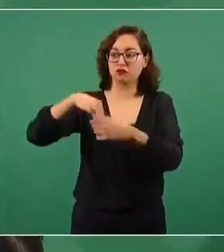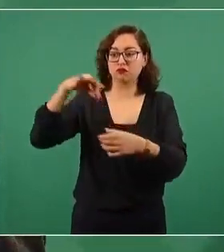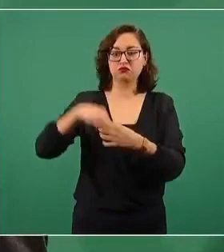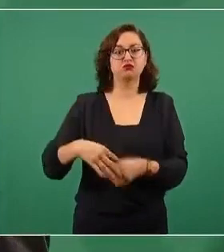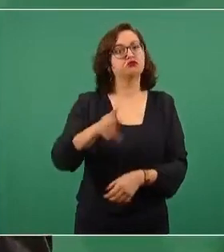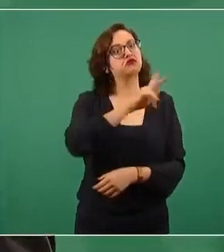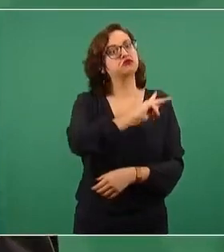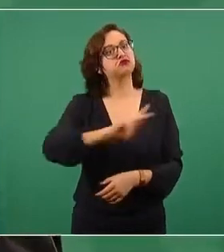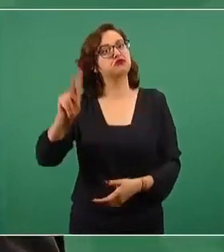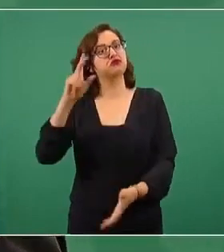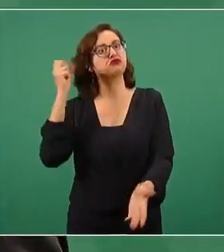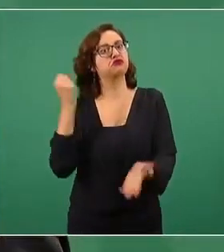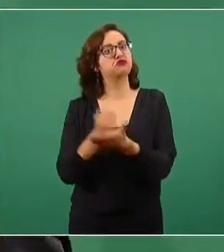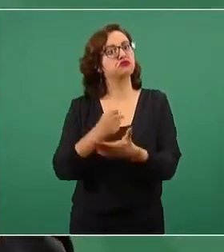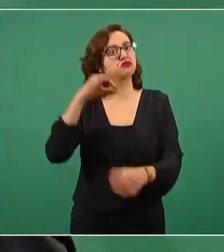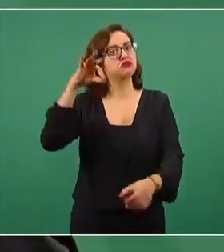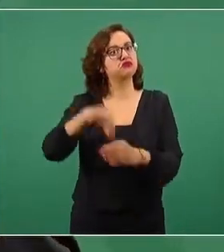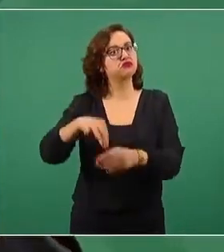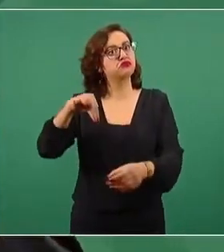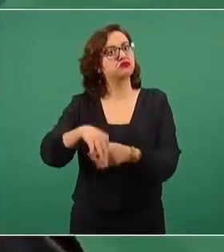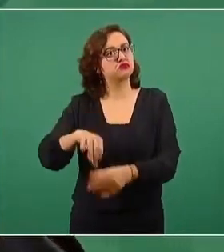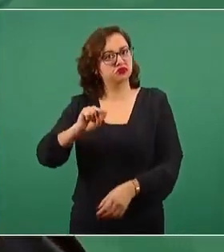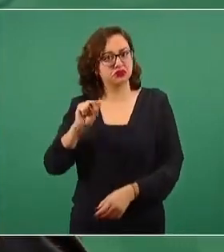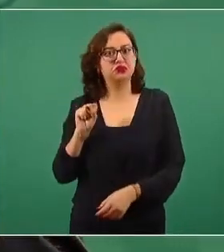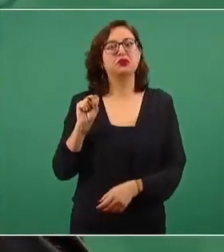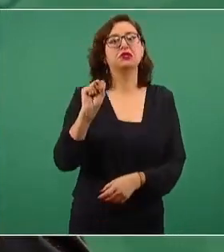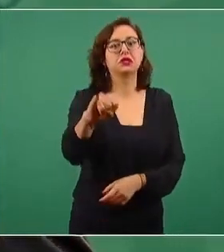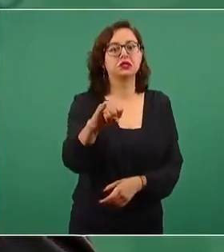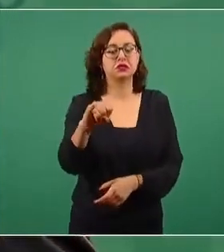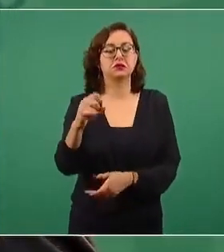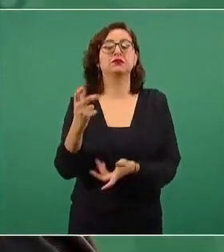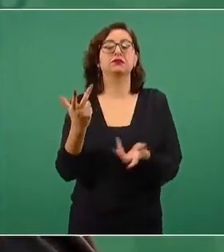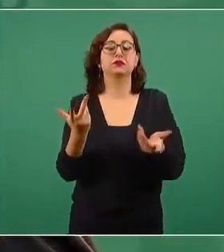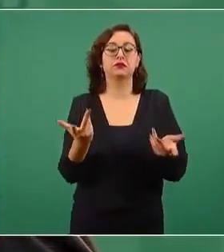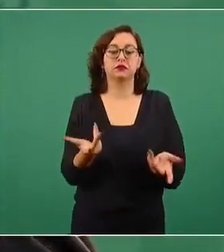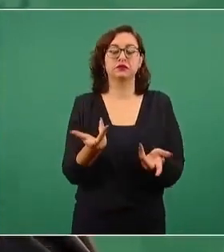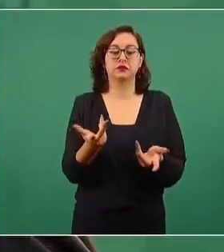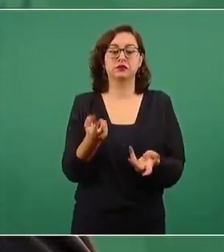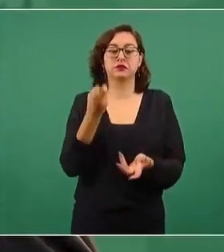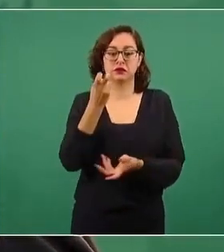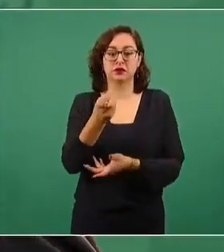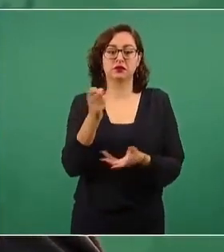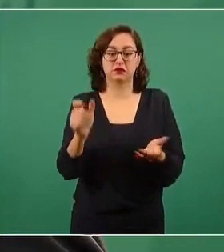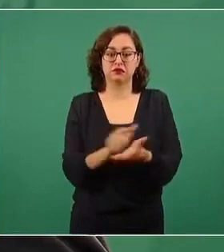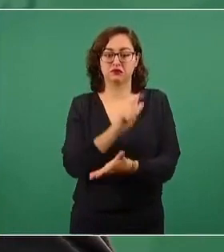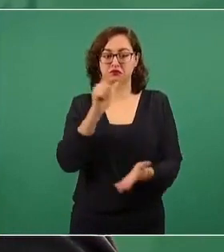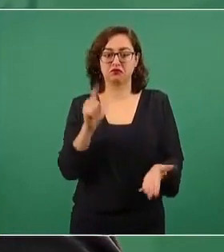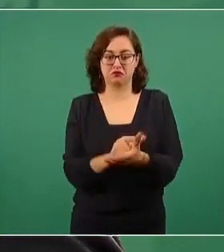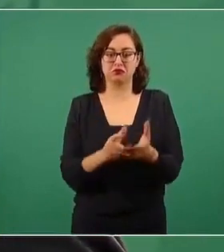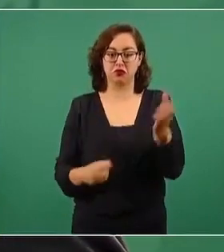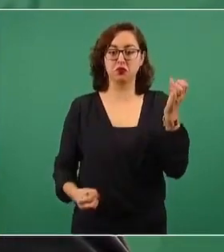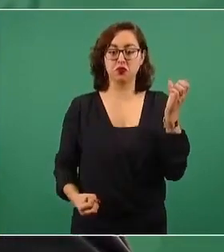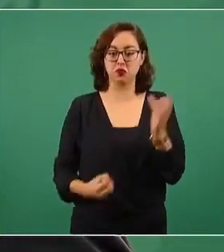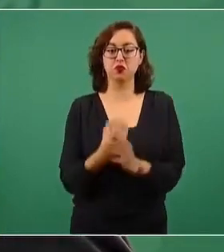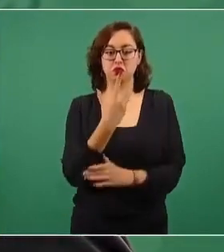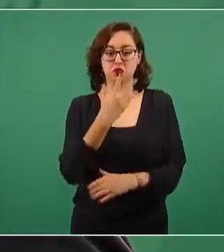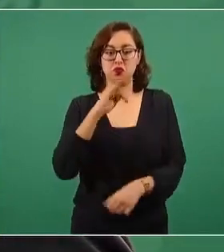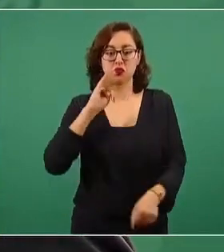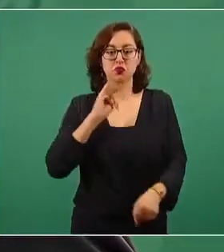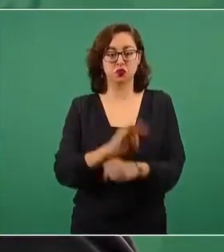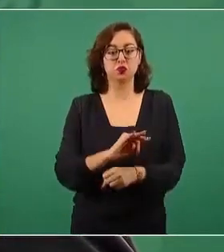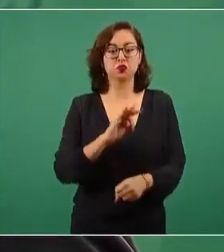Todos los diputados de todos los partidos aprobaron esta legislación y